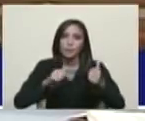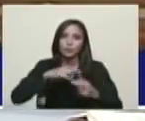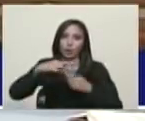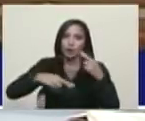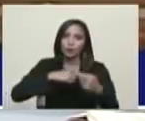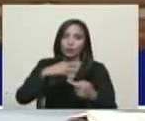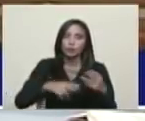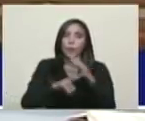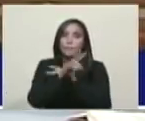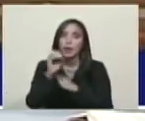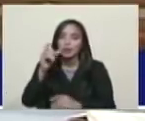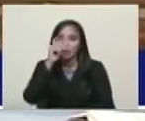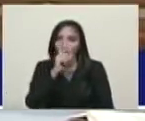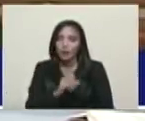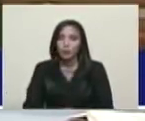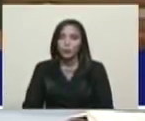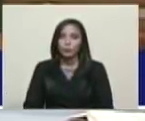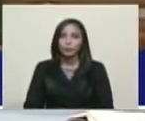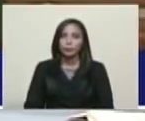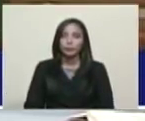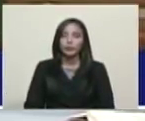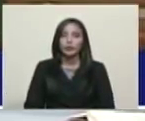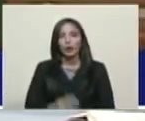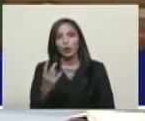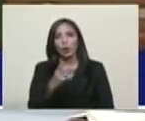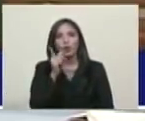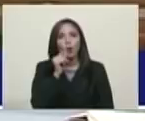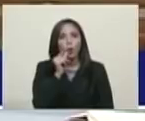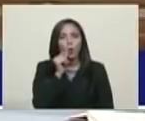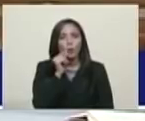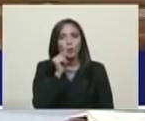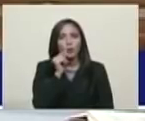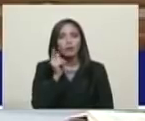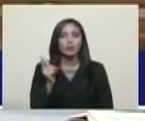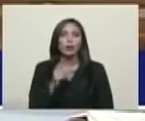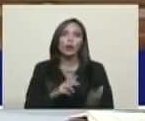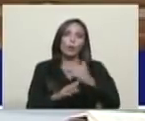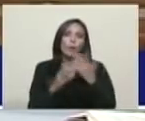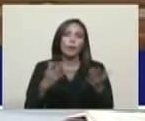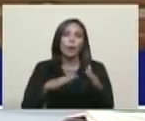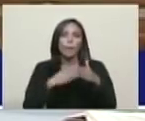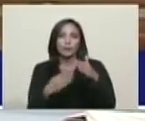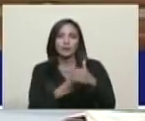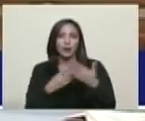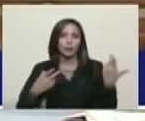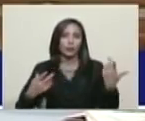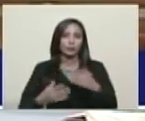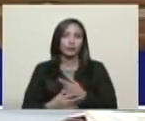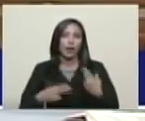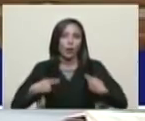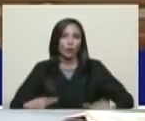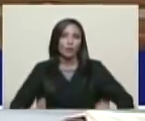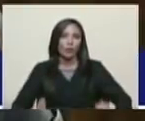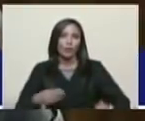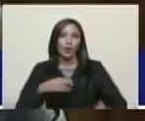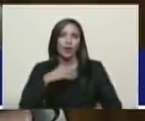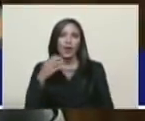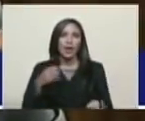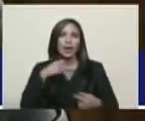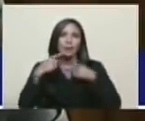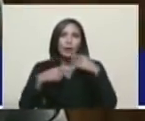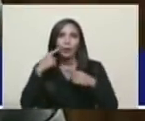20 años, estaba Calixto Ortega y Simón Serpa seguramente en tercer año de bachillerato. Segundo año de bachillerato,